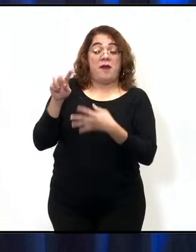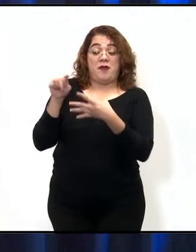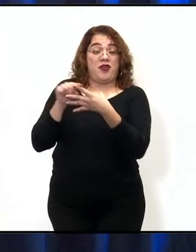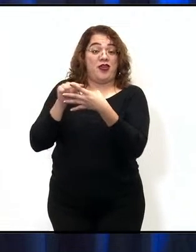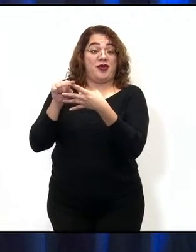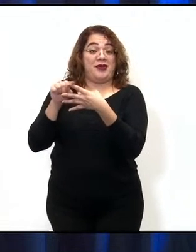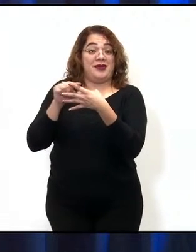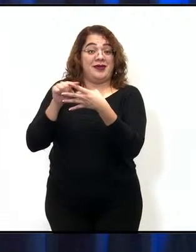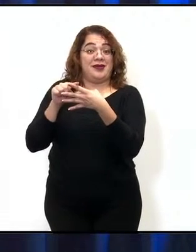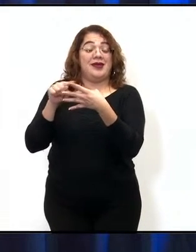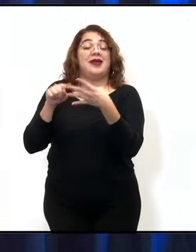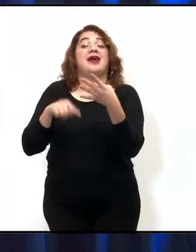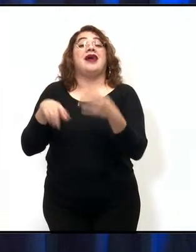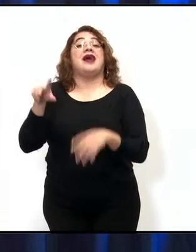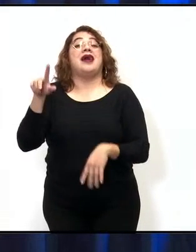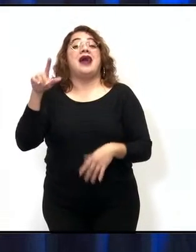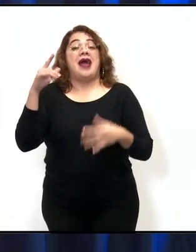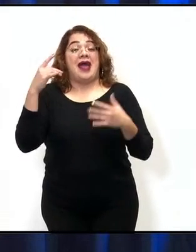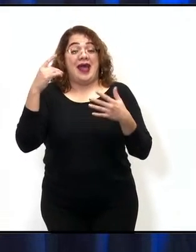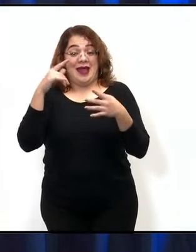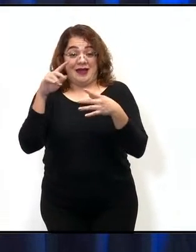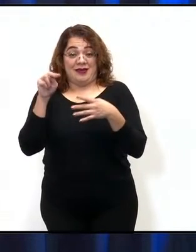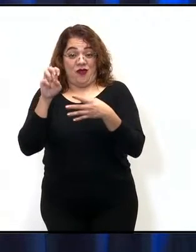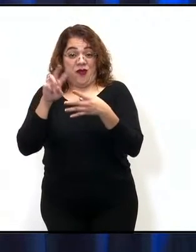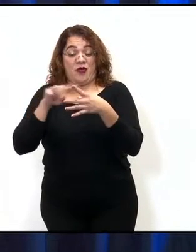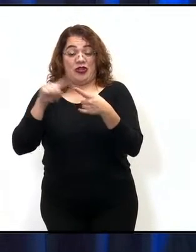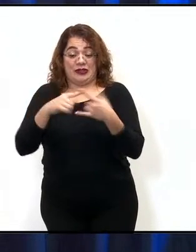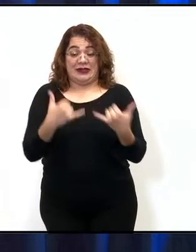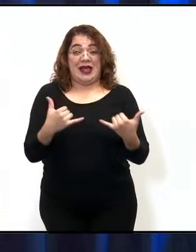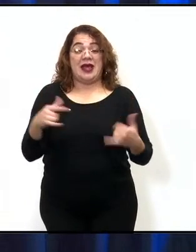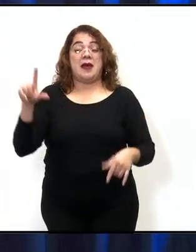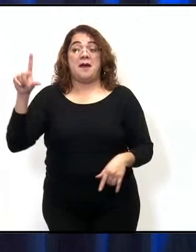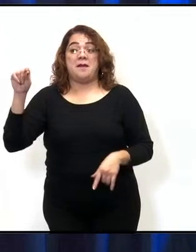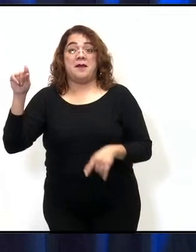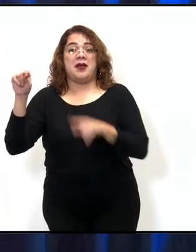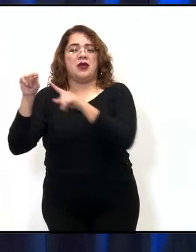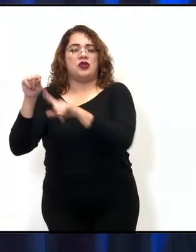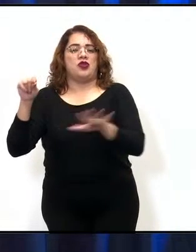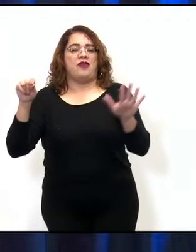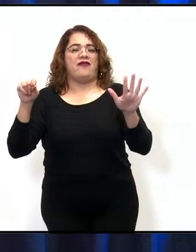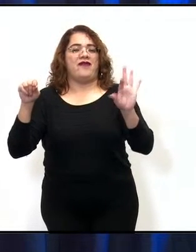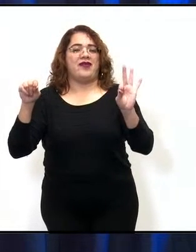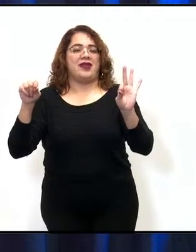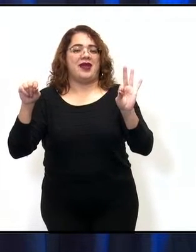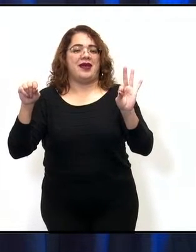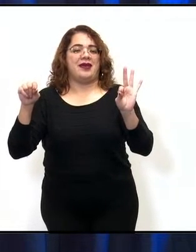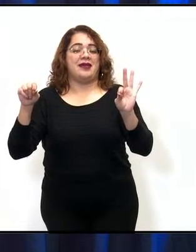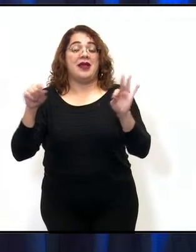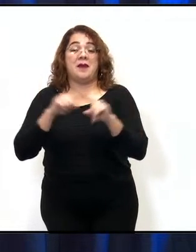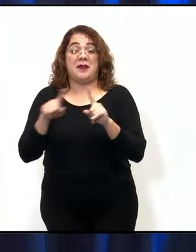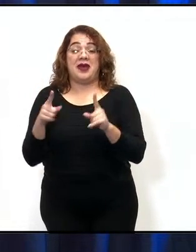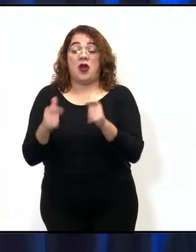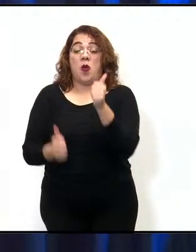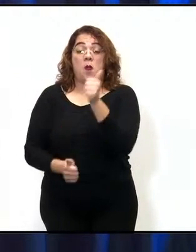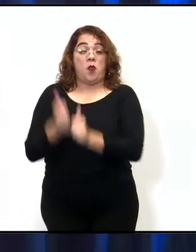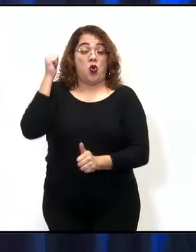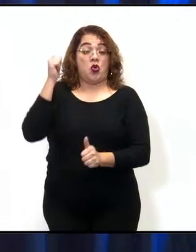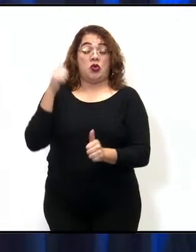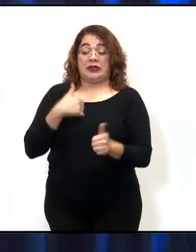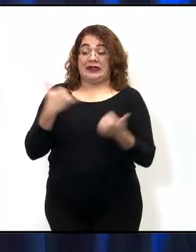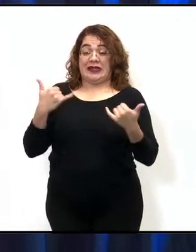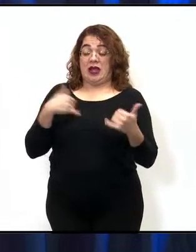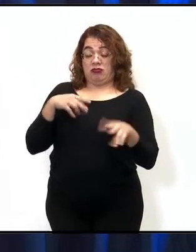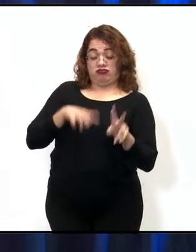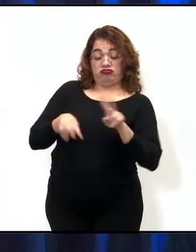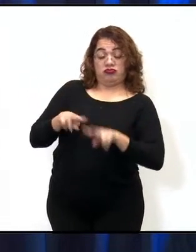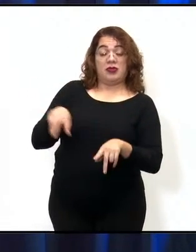entre 20 y 59 años. Pero tomen en cuenta que la mayoría son en sus 20 y 30 años.